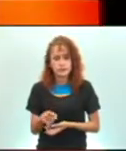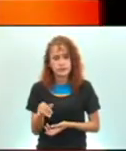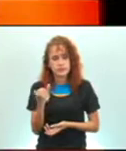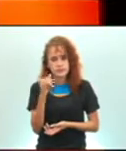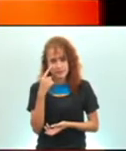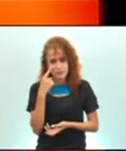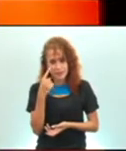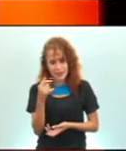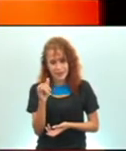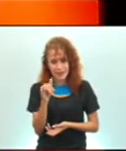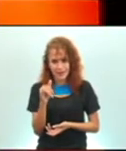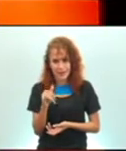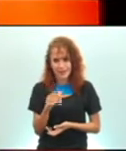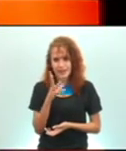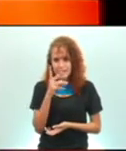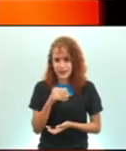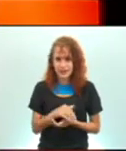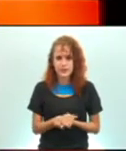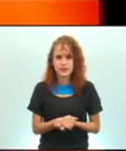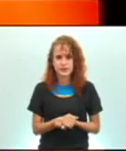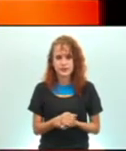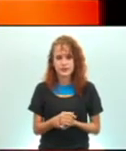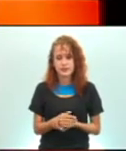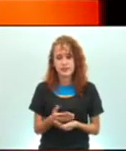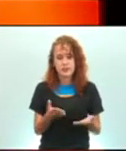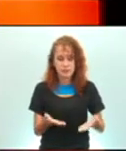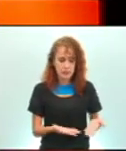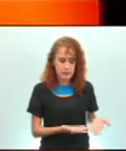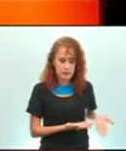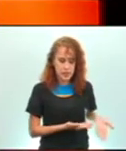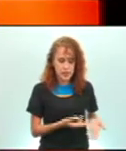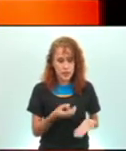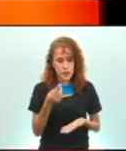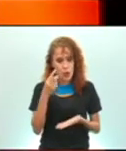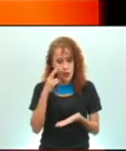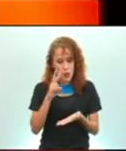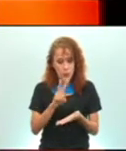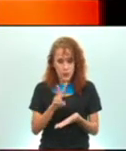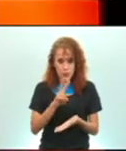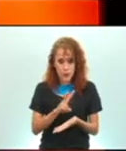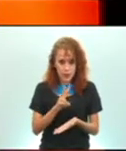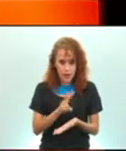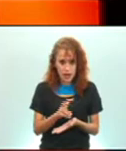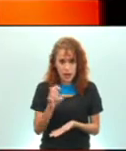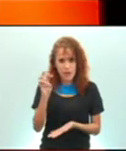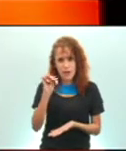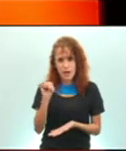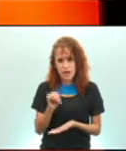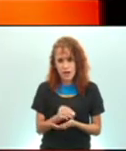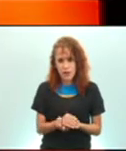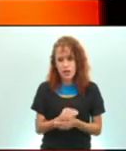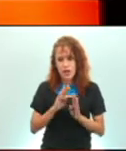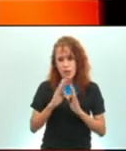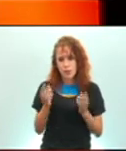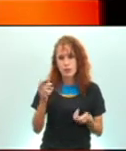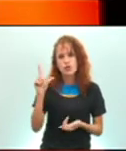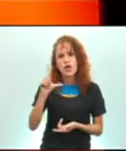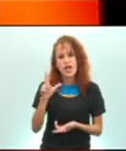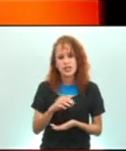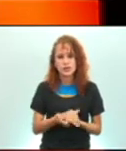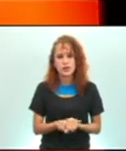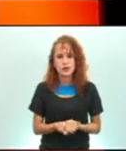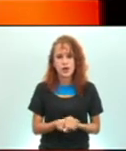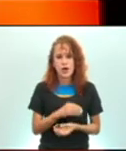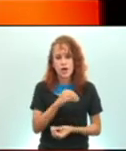Han podido disfrutar de este fabuloso documental y que les invito a que visiten la página web de Mundo Latino. El documental se